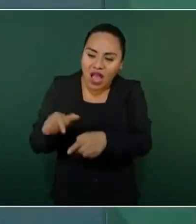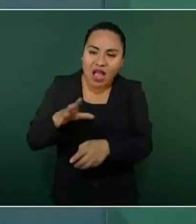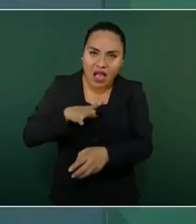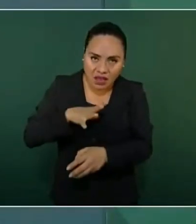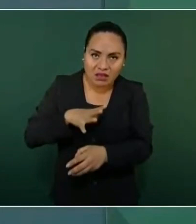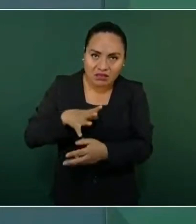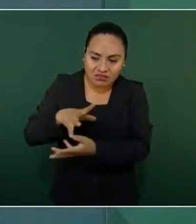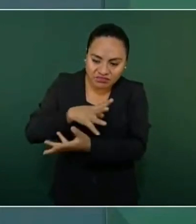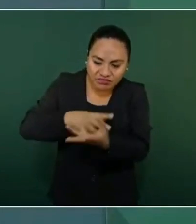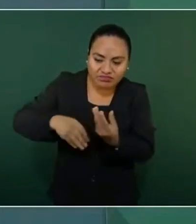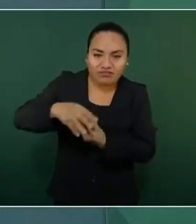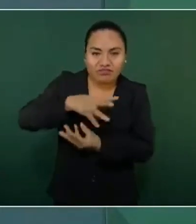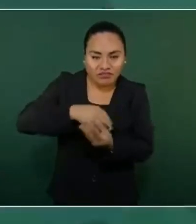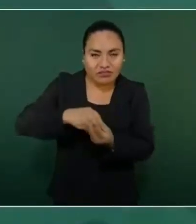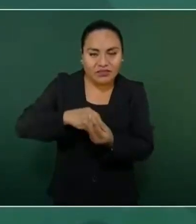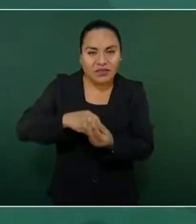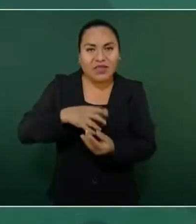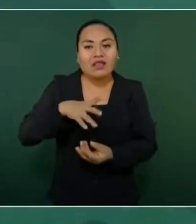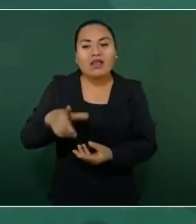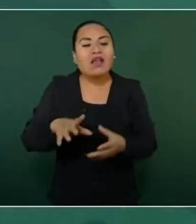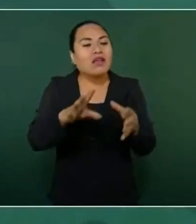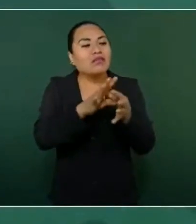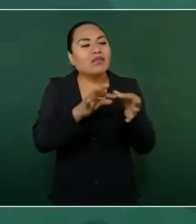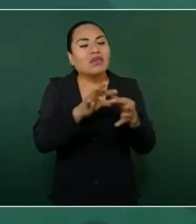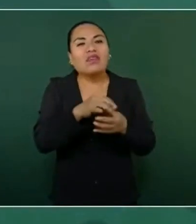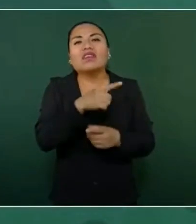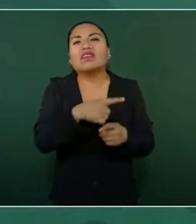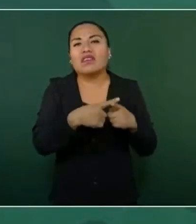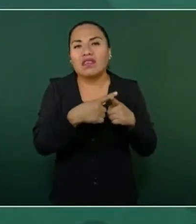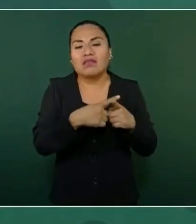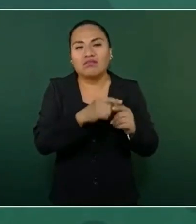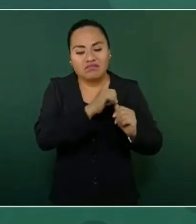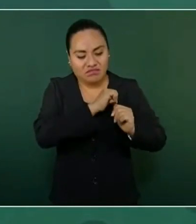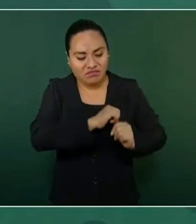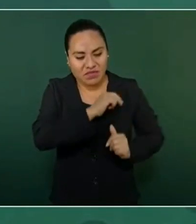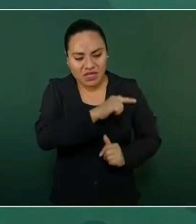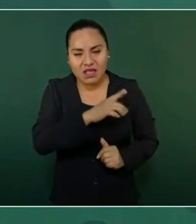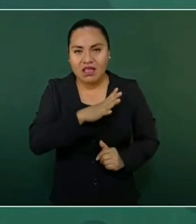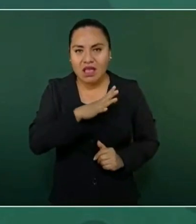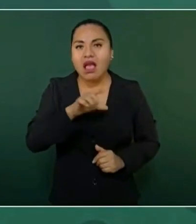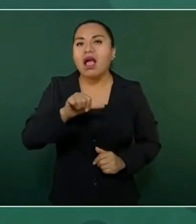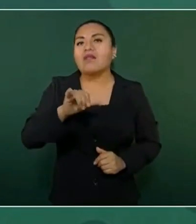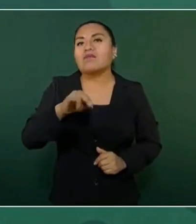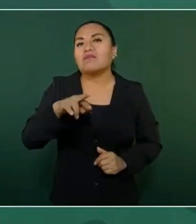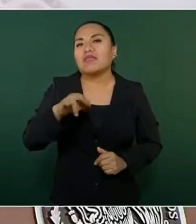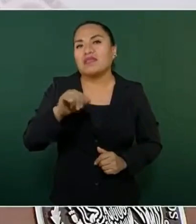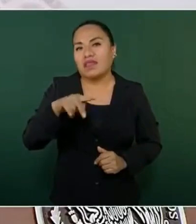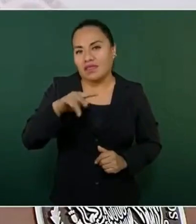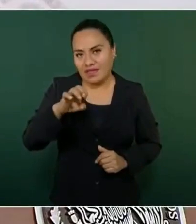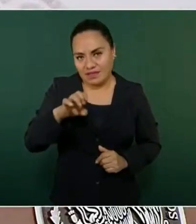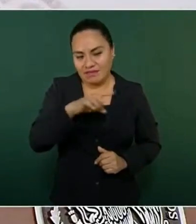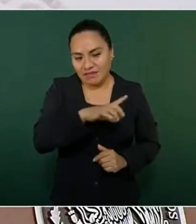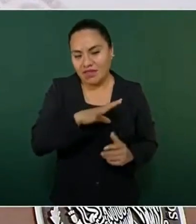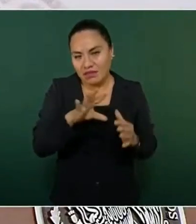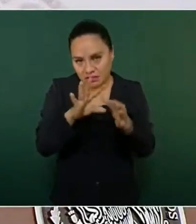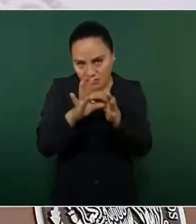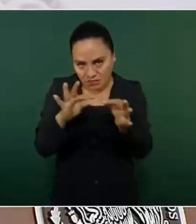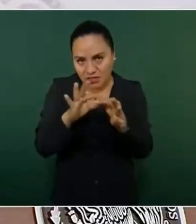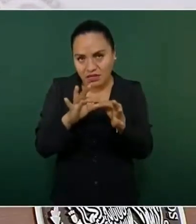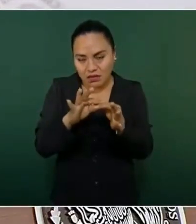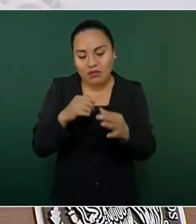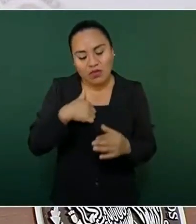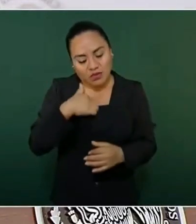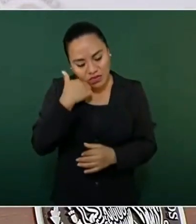lo comentó el almirante, pero yo lo quiero subrayar, vamos a entregar